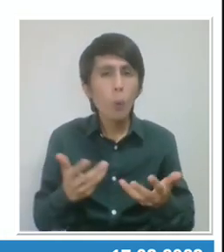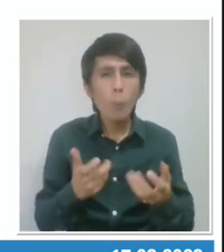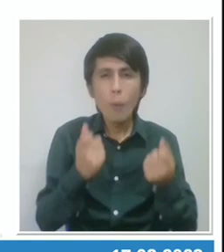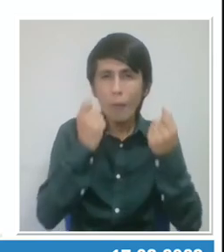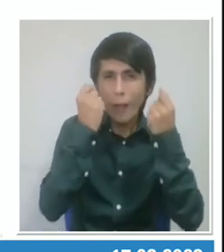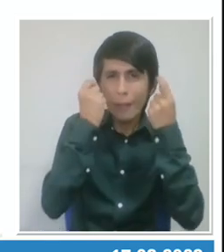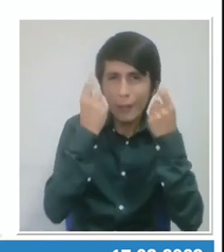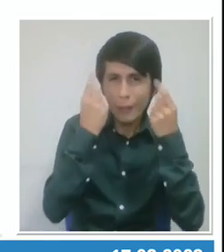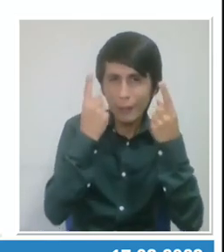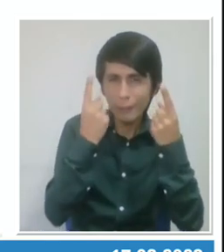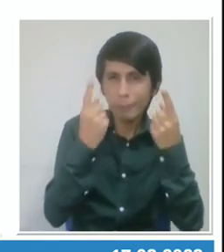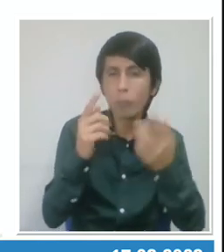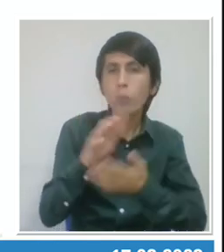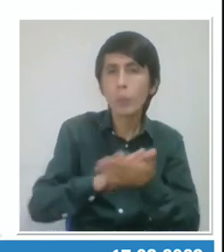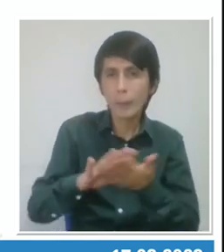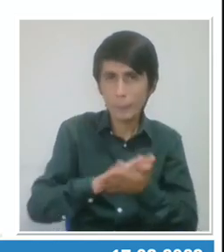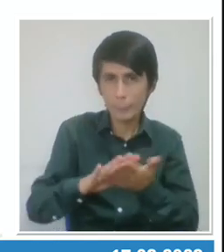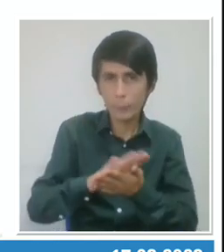hecho previamente